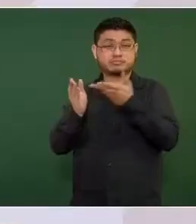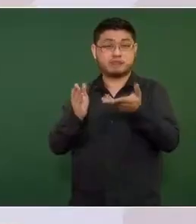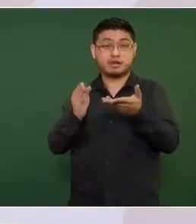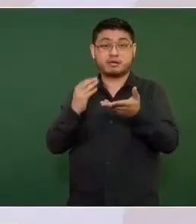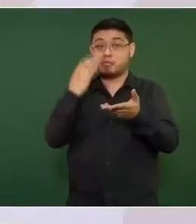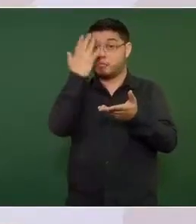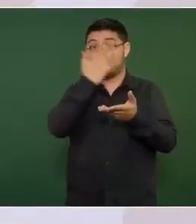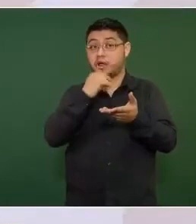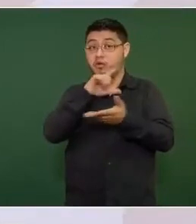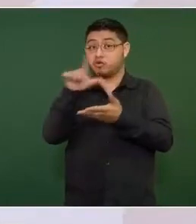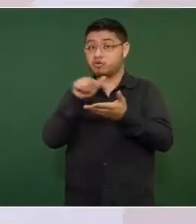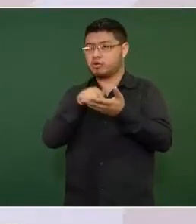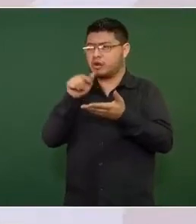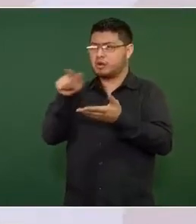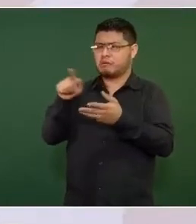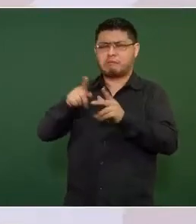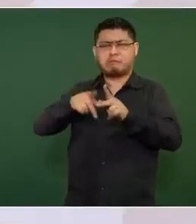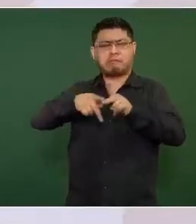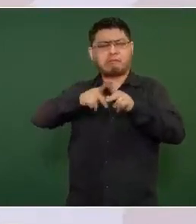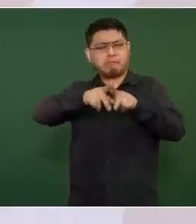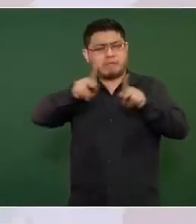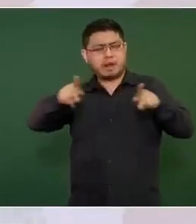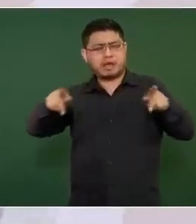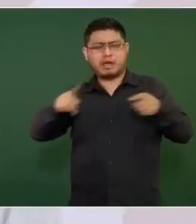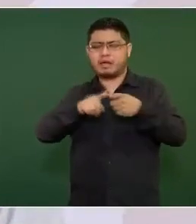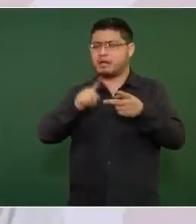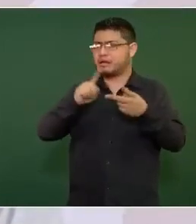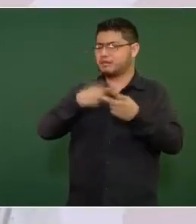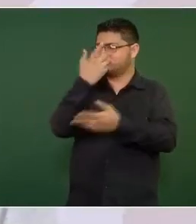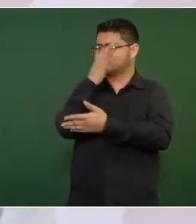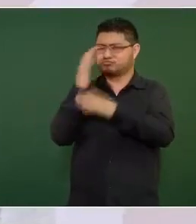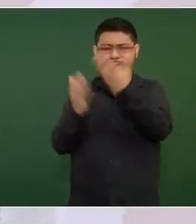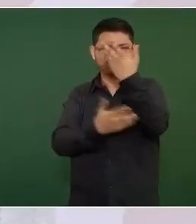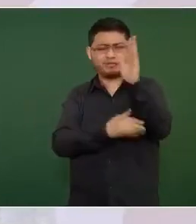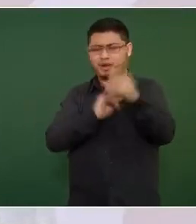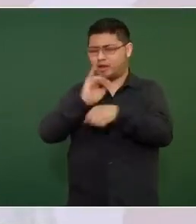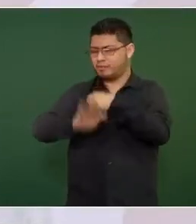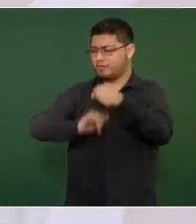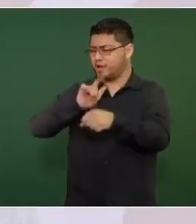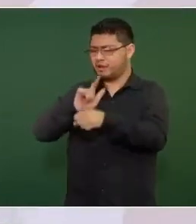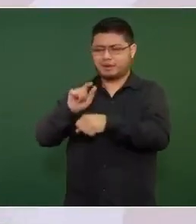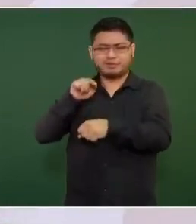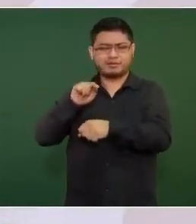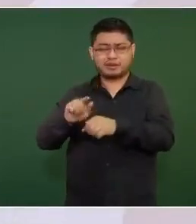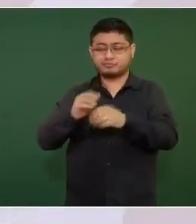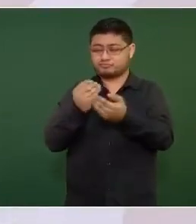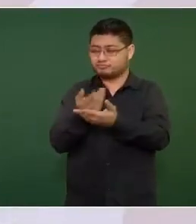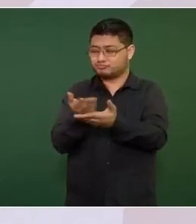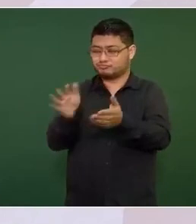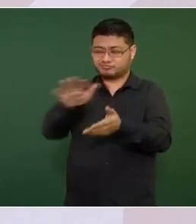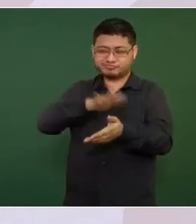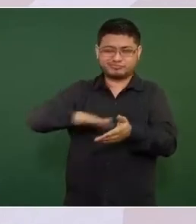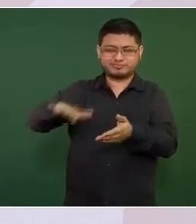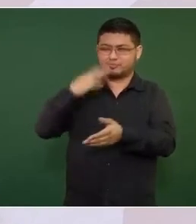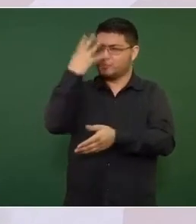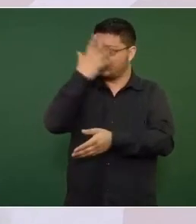región de playa, selva tropical, flora, fauna nativa y majestuosas